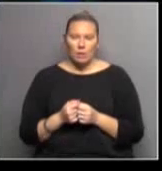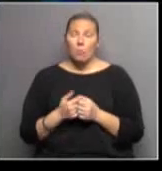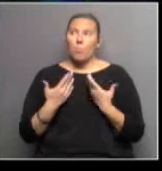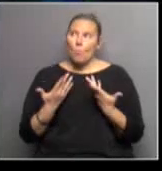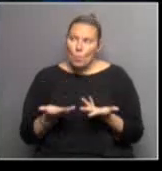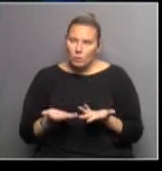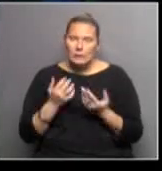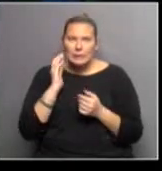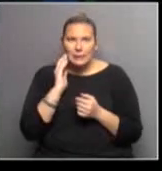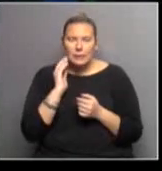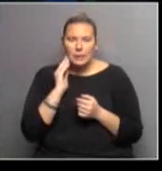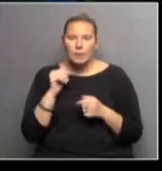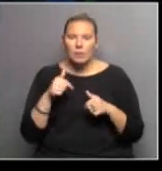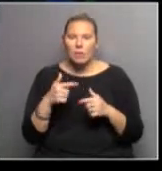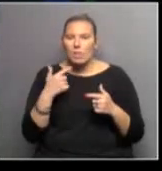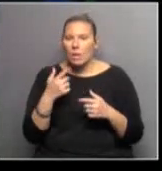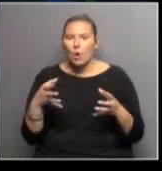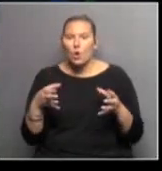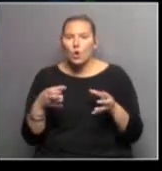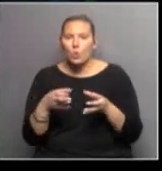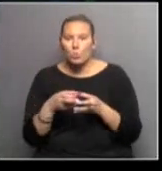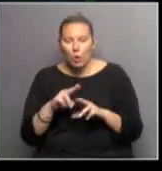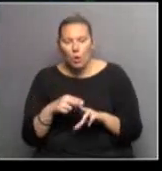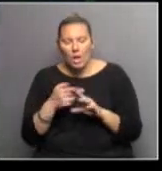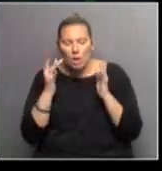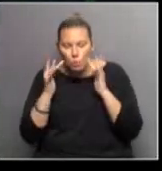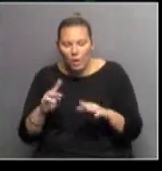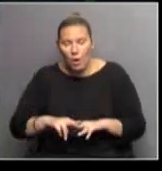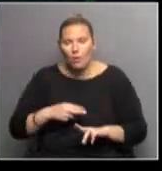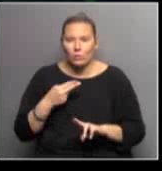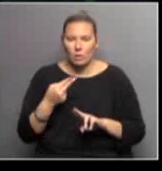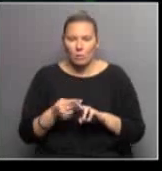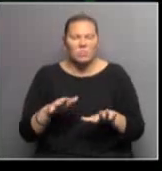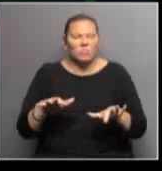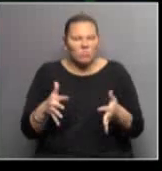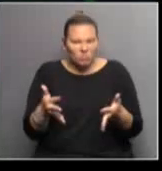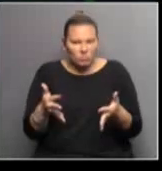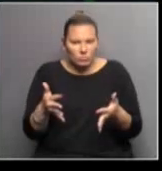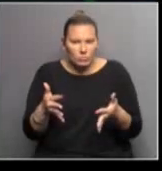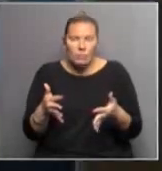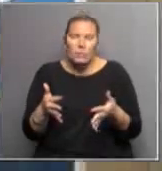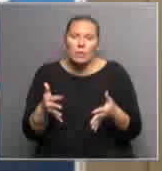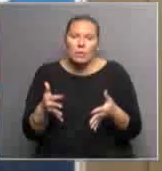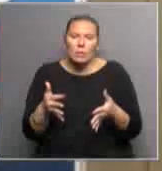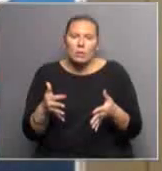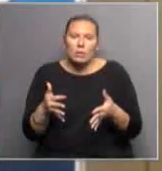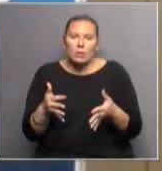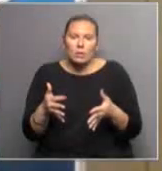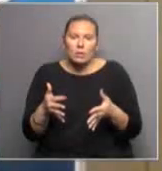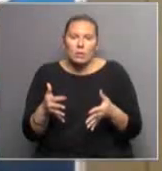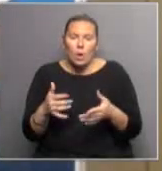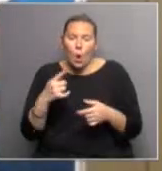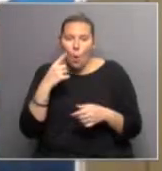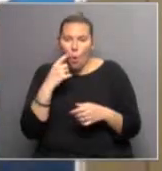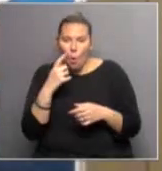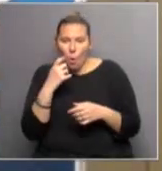Bueno, nosotros hablamos de grupos reeducativos, ¿sí? ¿Qué quiere decir esto? Quiere decir que los